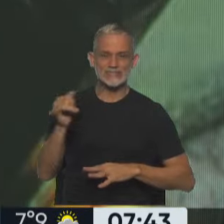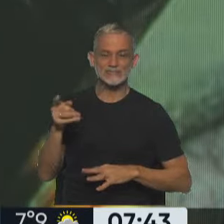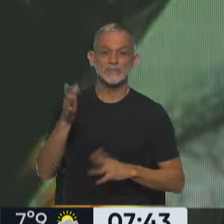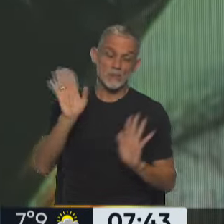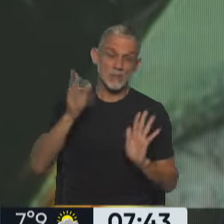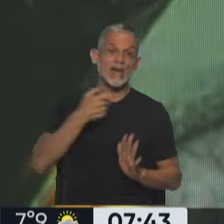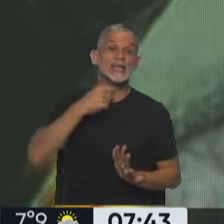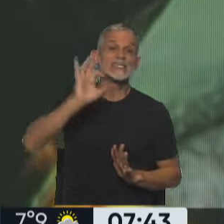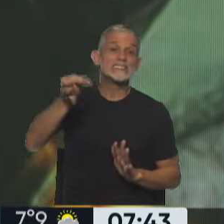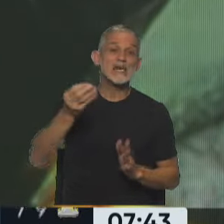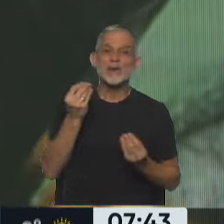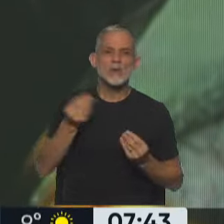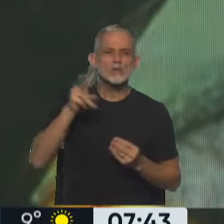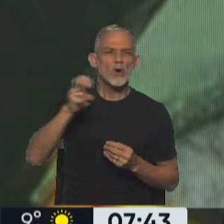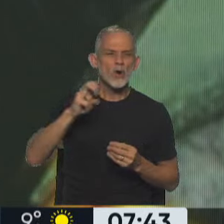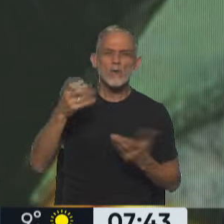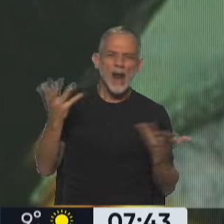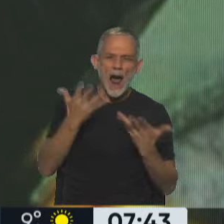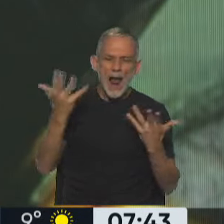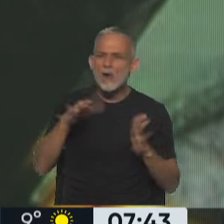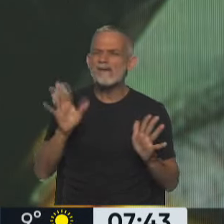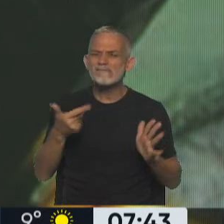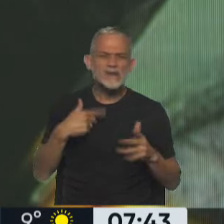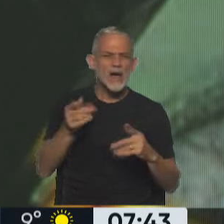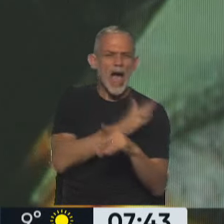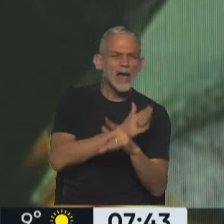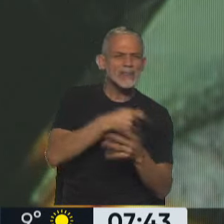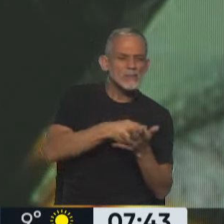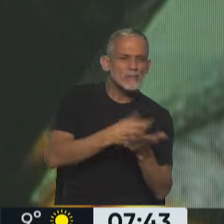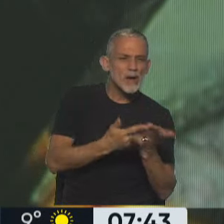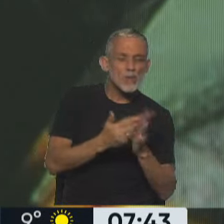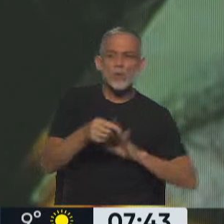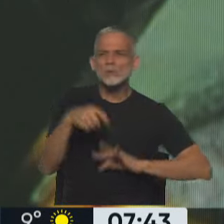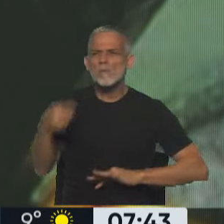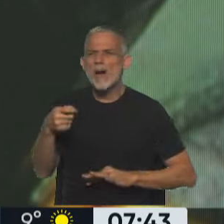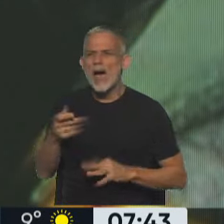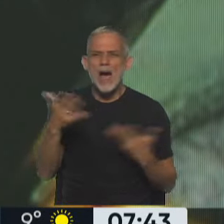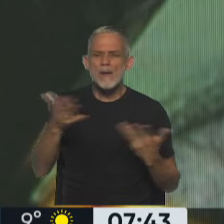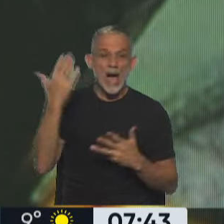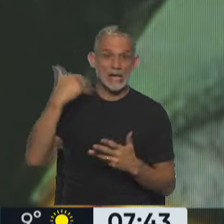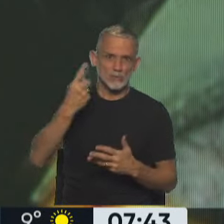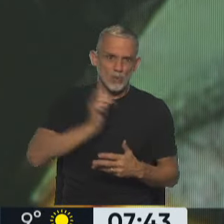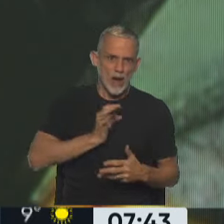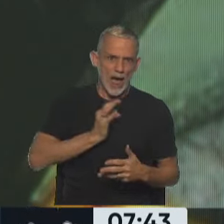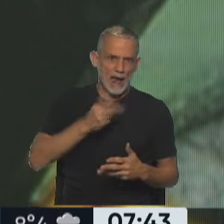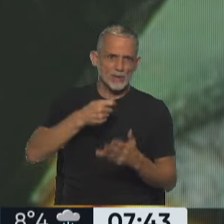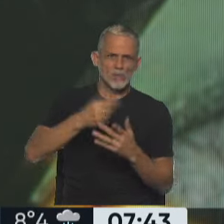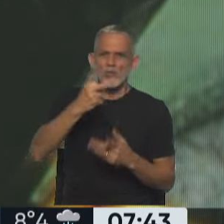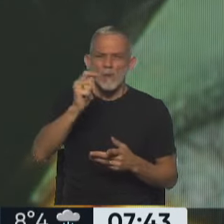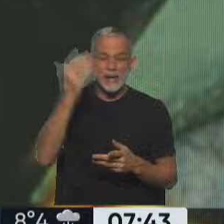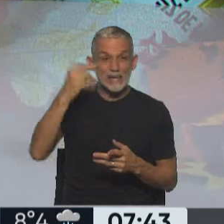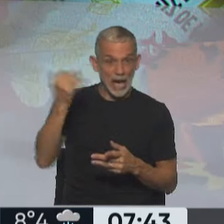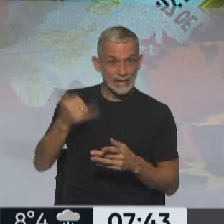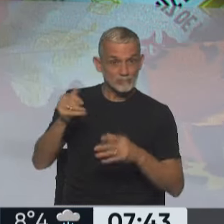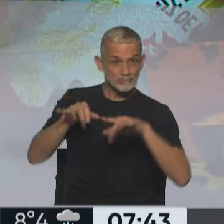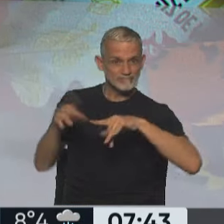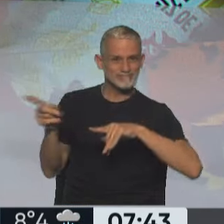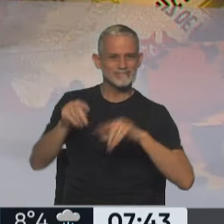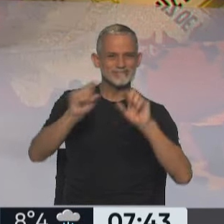vos querés saber cuánto cobrar algo, cuánto te pagaban antes, cuánto pagabas hace 1 año, 2 meses, en